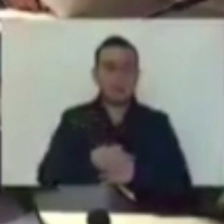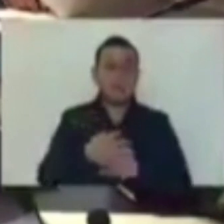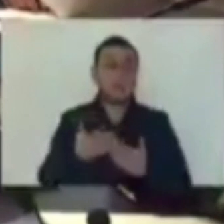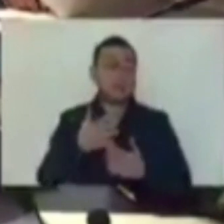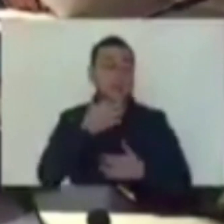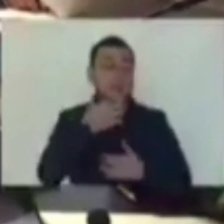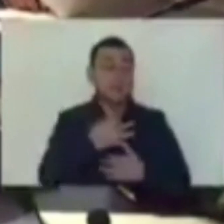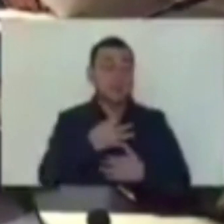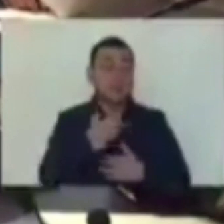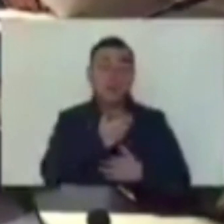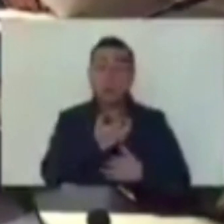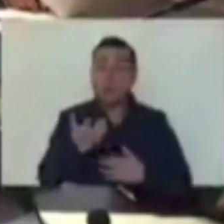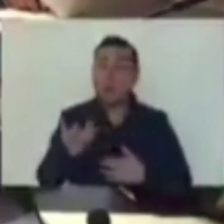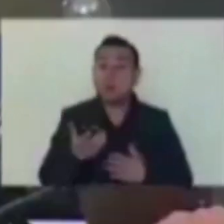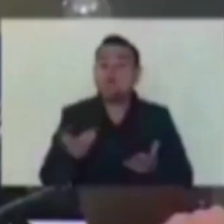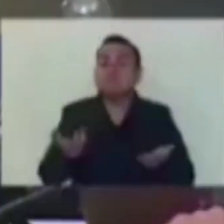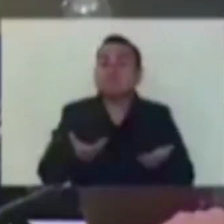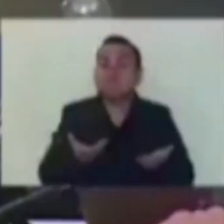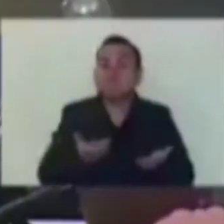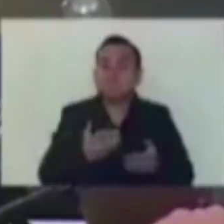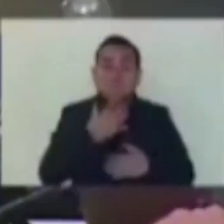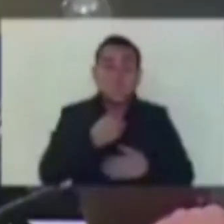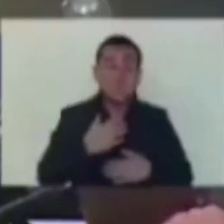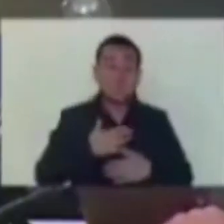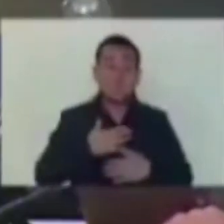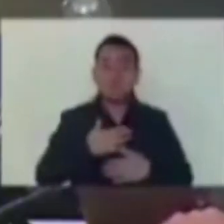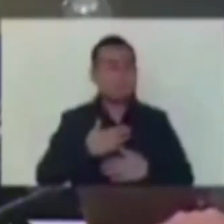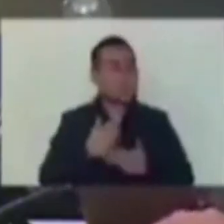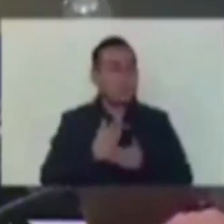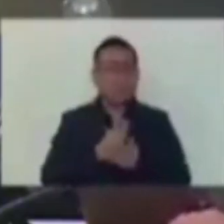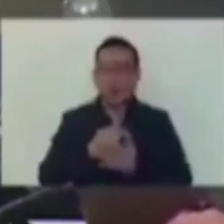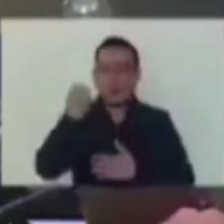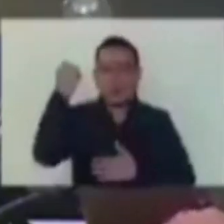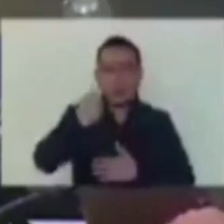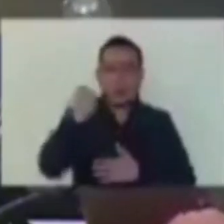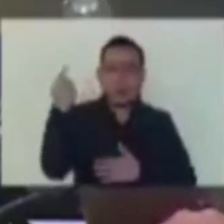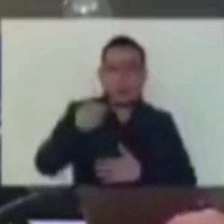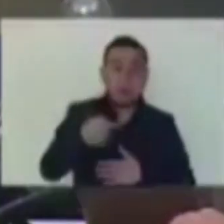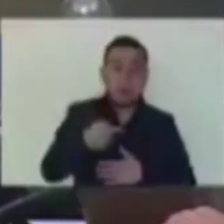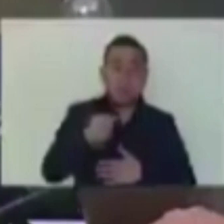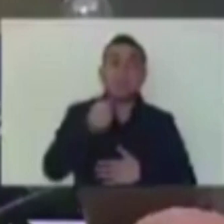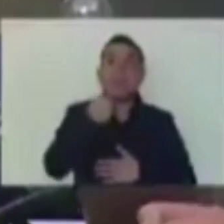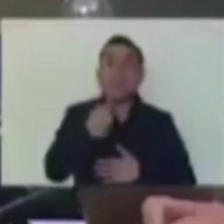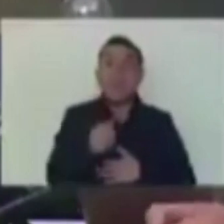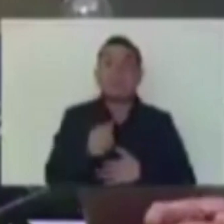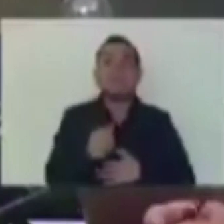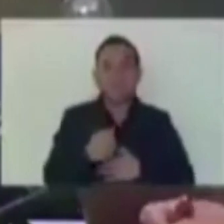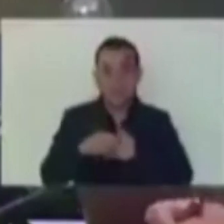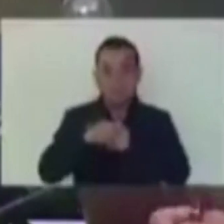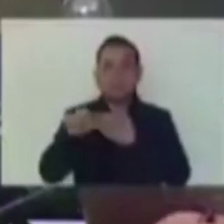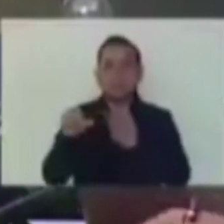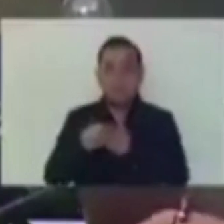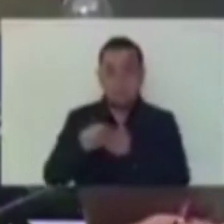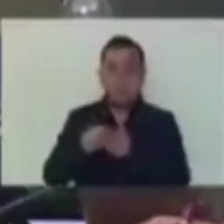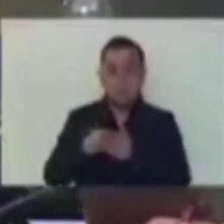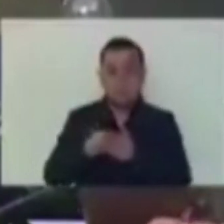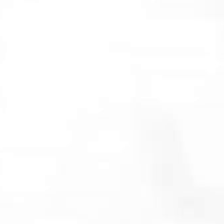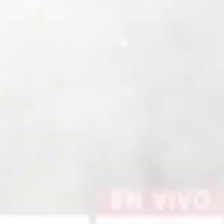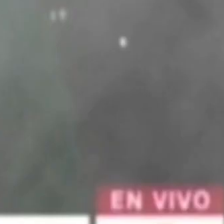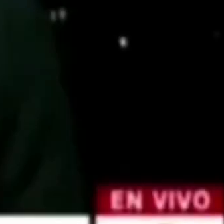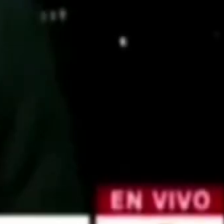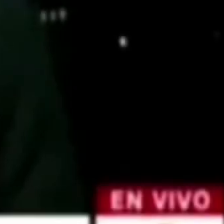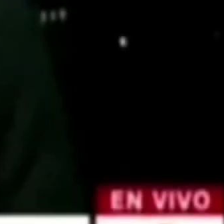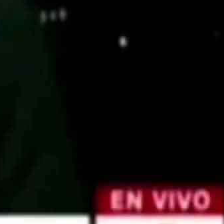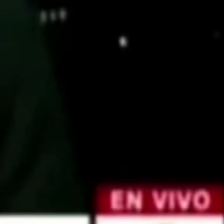Salvás 1000 vidas a cambio de 5, ¿no? Pero no, no soy dictador. Es más, ellos son los dictadores que nos quitan los poderes que por constitución y por ley